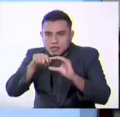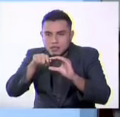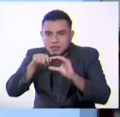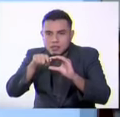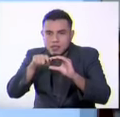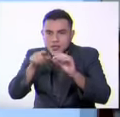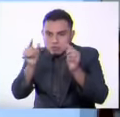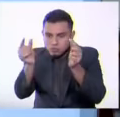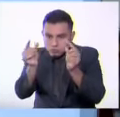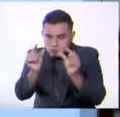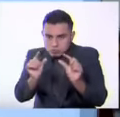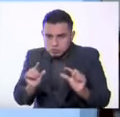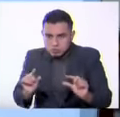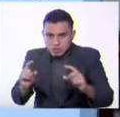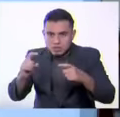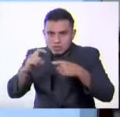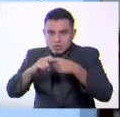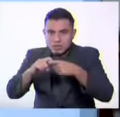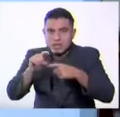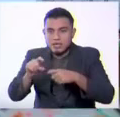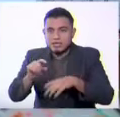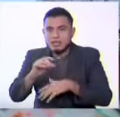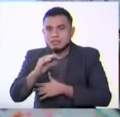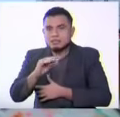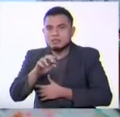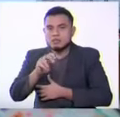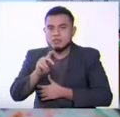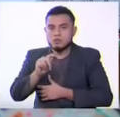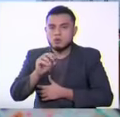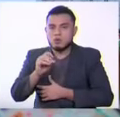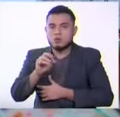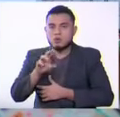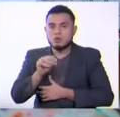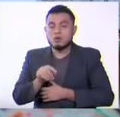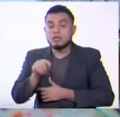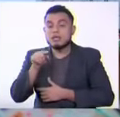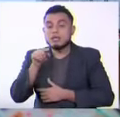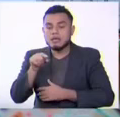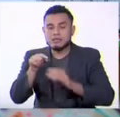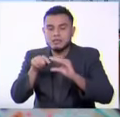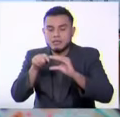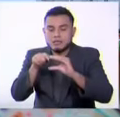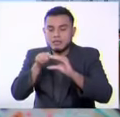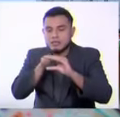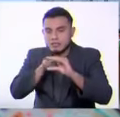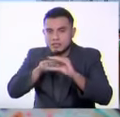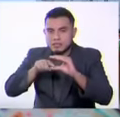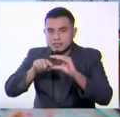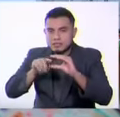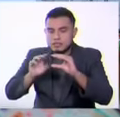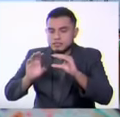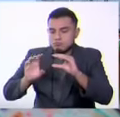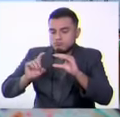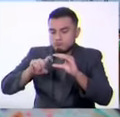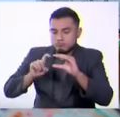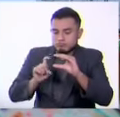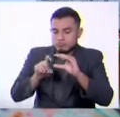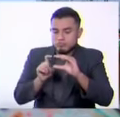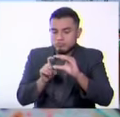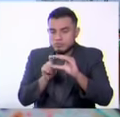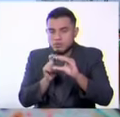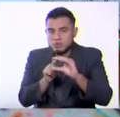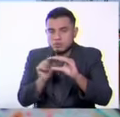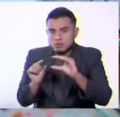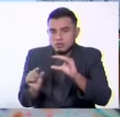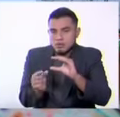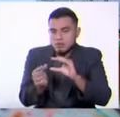unión se encuentra el cinetocoro, que es la región donde se adhieren los microtúbulos del